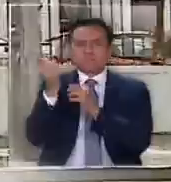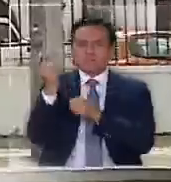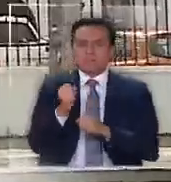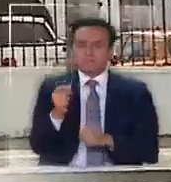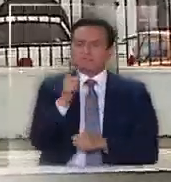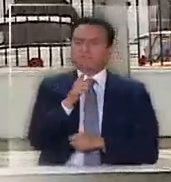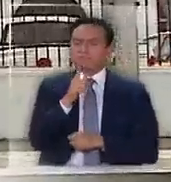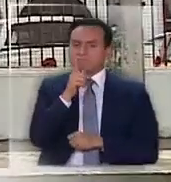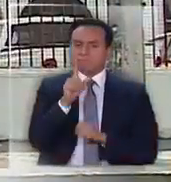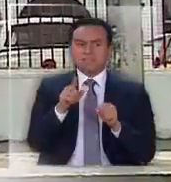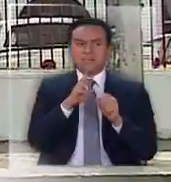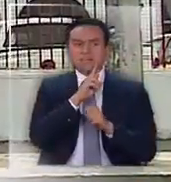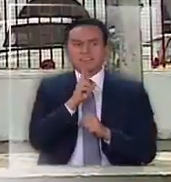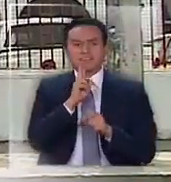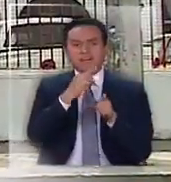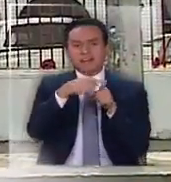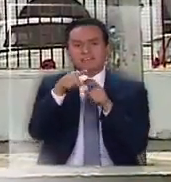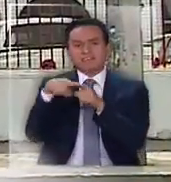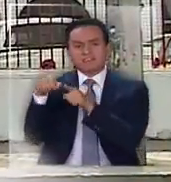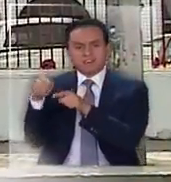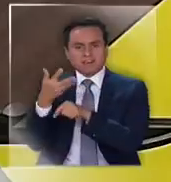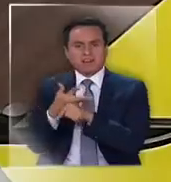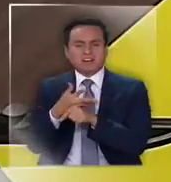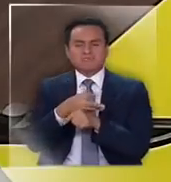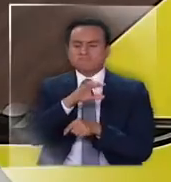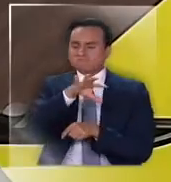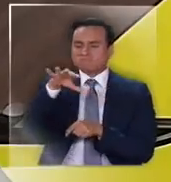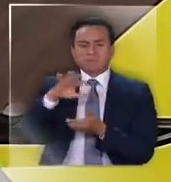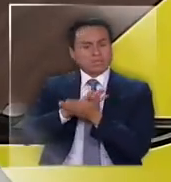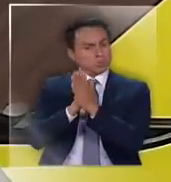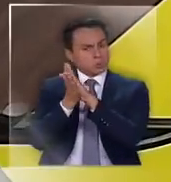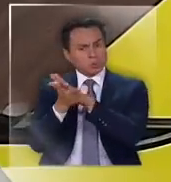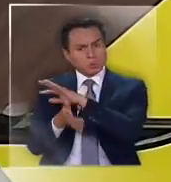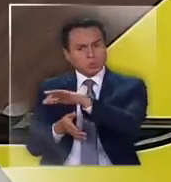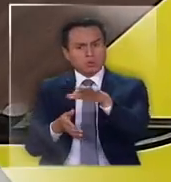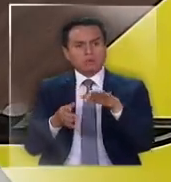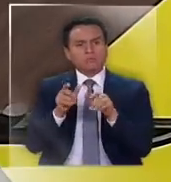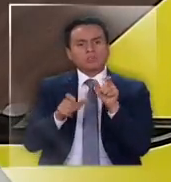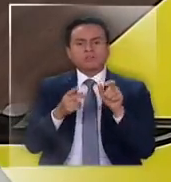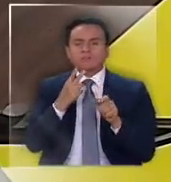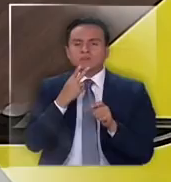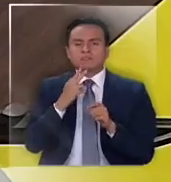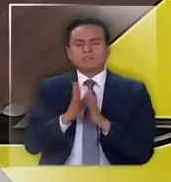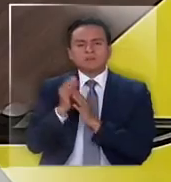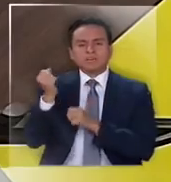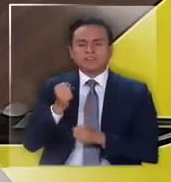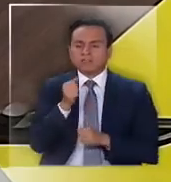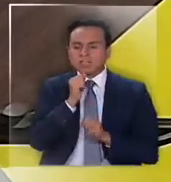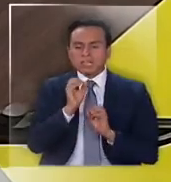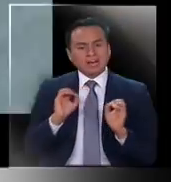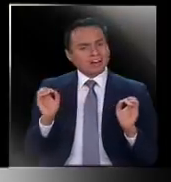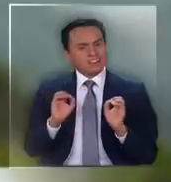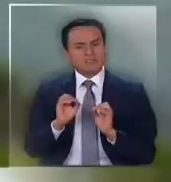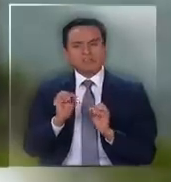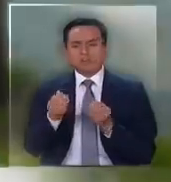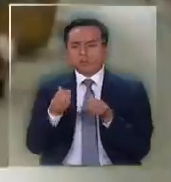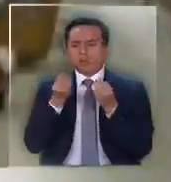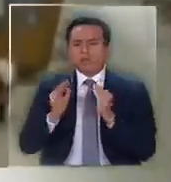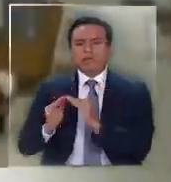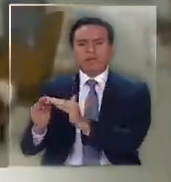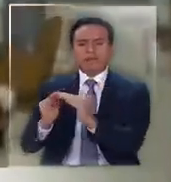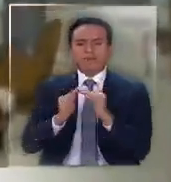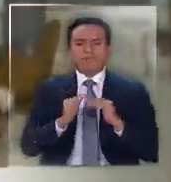increíble. Los restaurantes que hay ahora en el sector, hay de todo, hay de todo. La gente vive en San Miguel, no le falta absolutamente nada. Es un buen barrio.